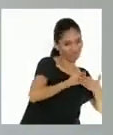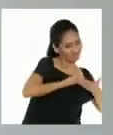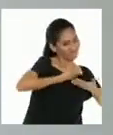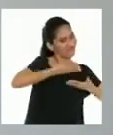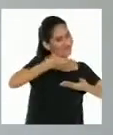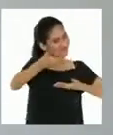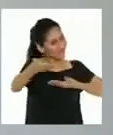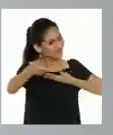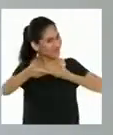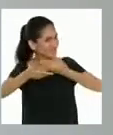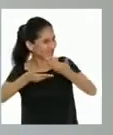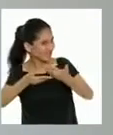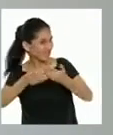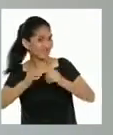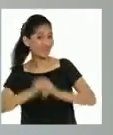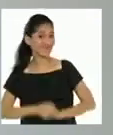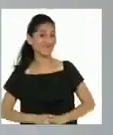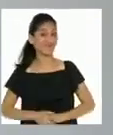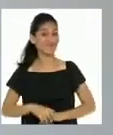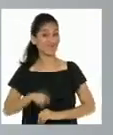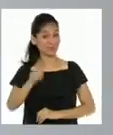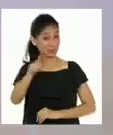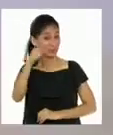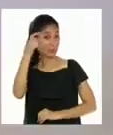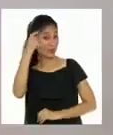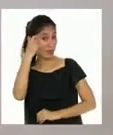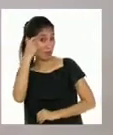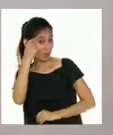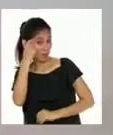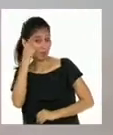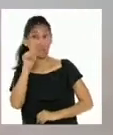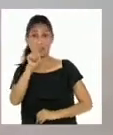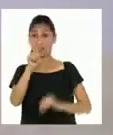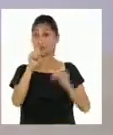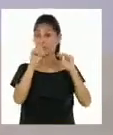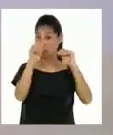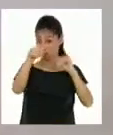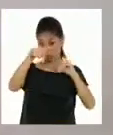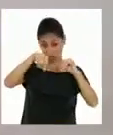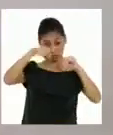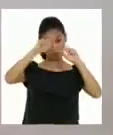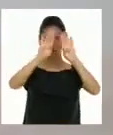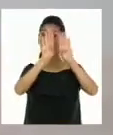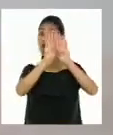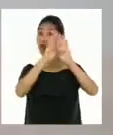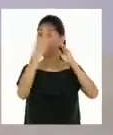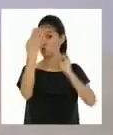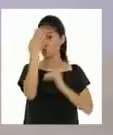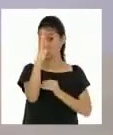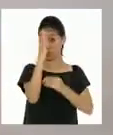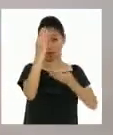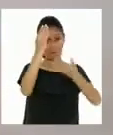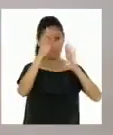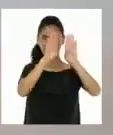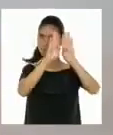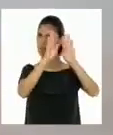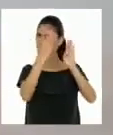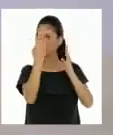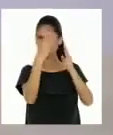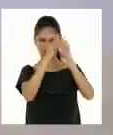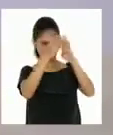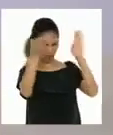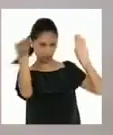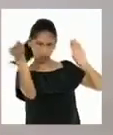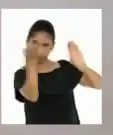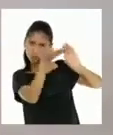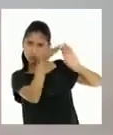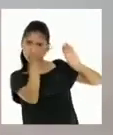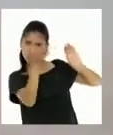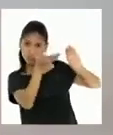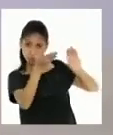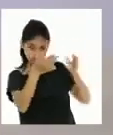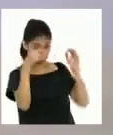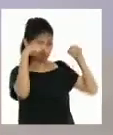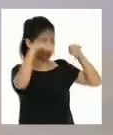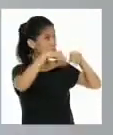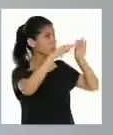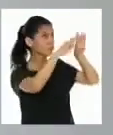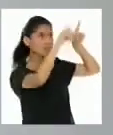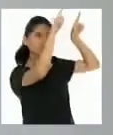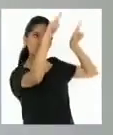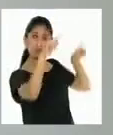deberíamos tener una pequeña biblioteca en el set? Sí, porque me gustan las historias, pero también debemos tener un espacio de